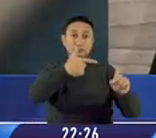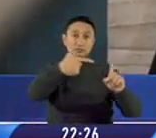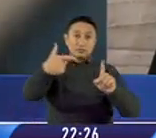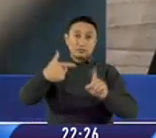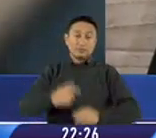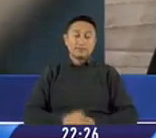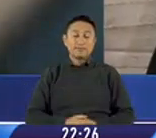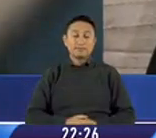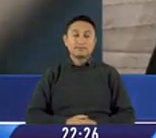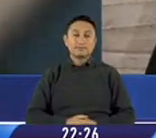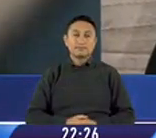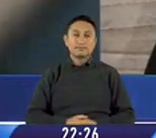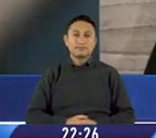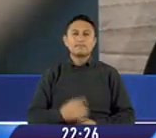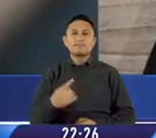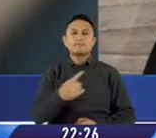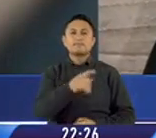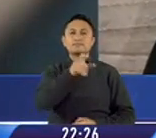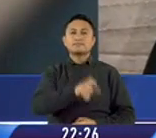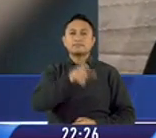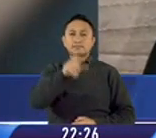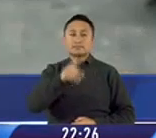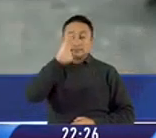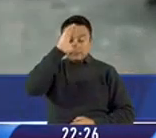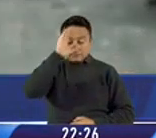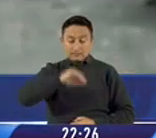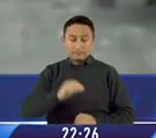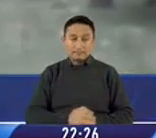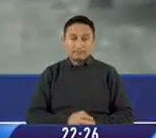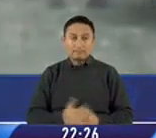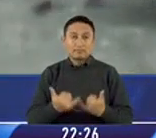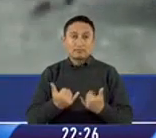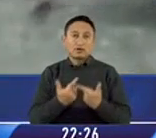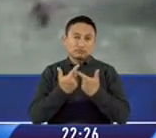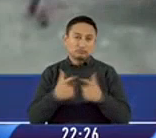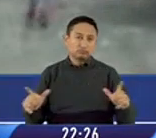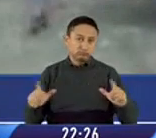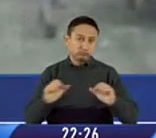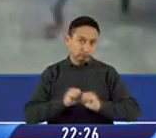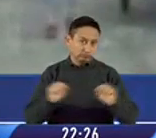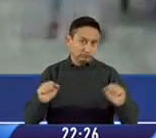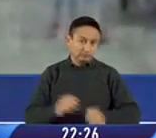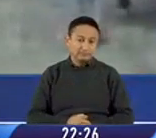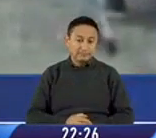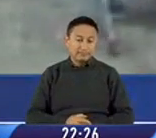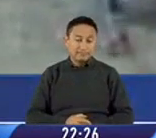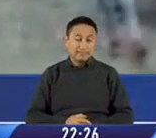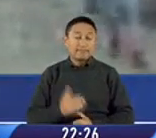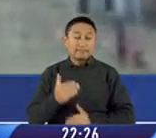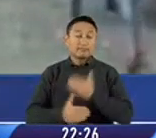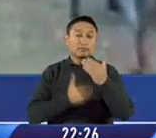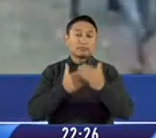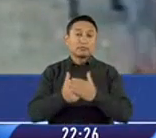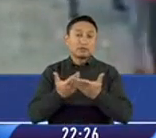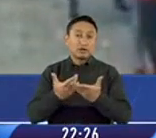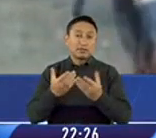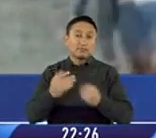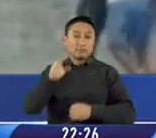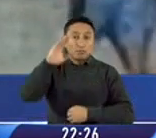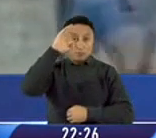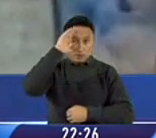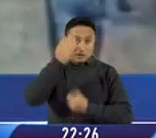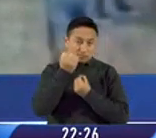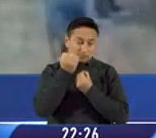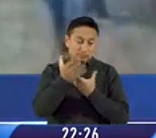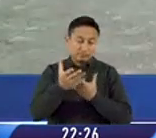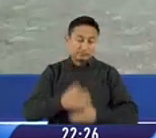víctimas. Los afectados, según información policial, se encuentran sanos y salvos. Se espera en las próximas horas más información por parte